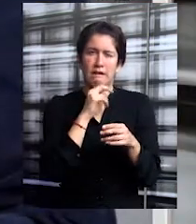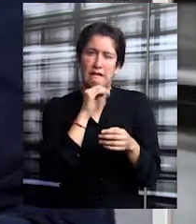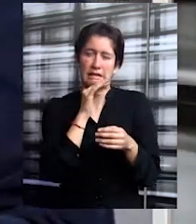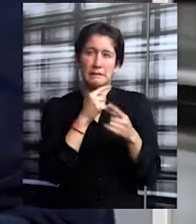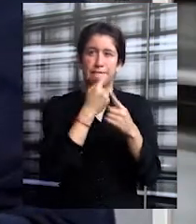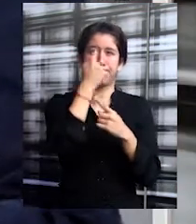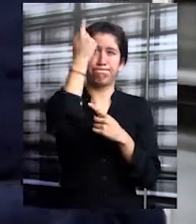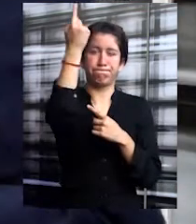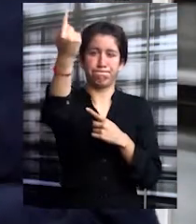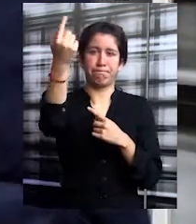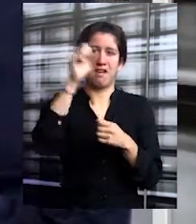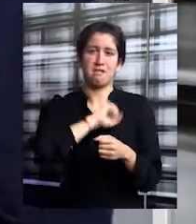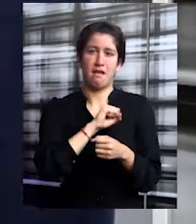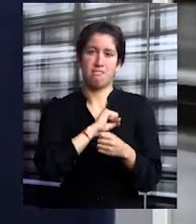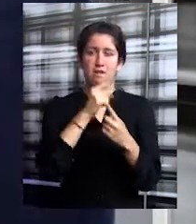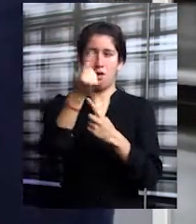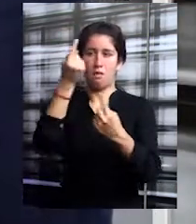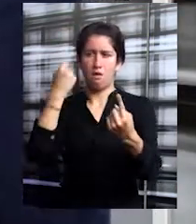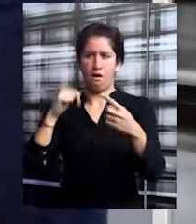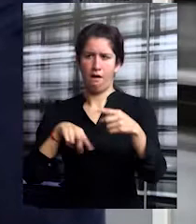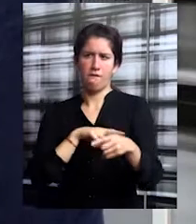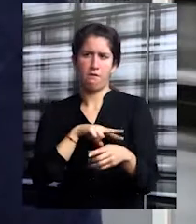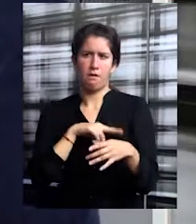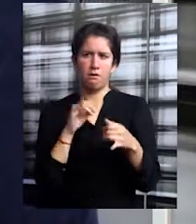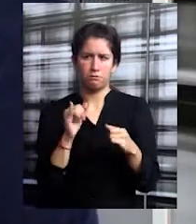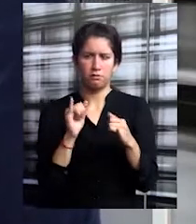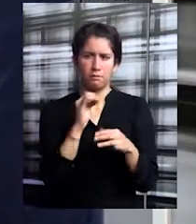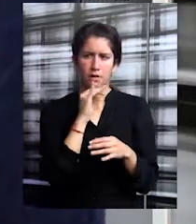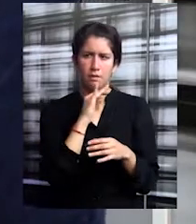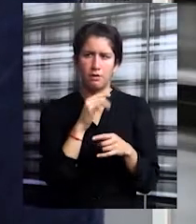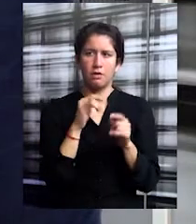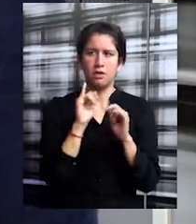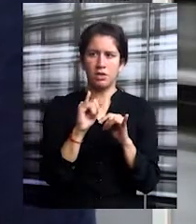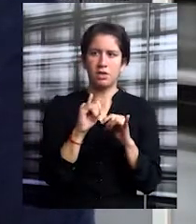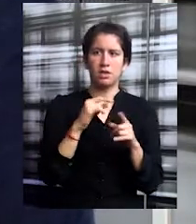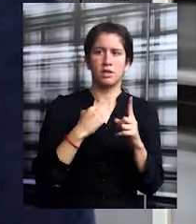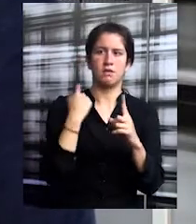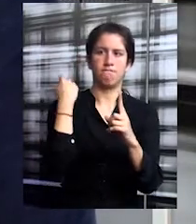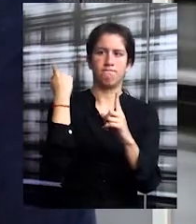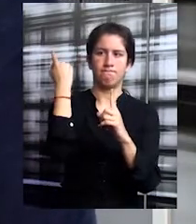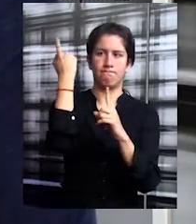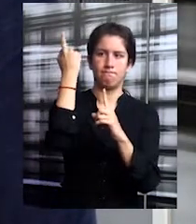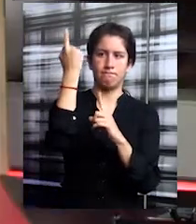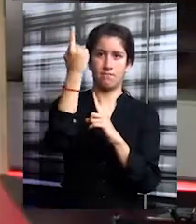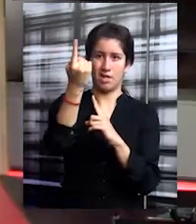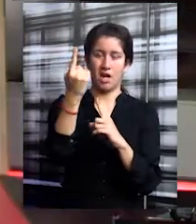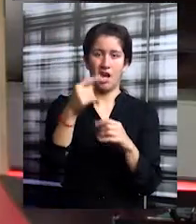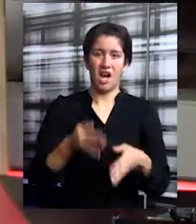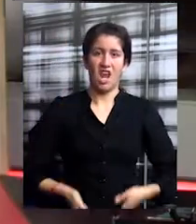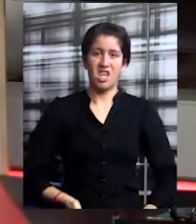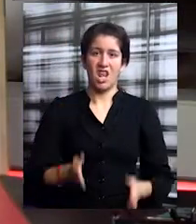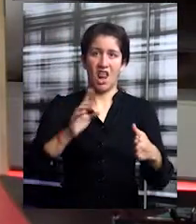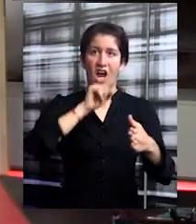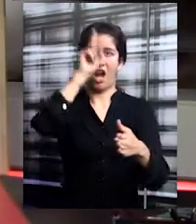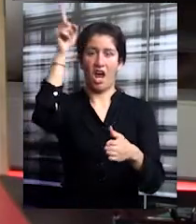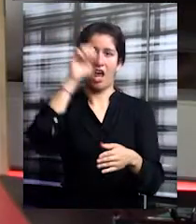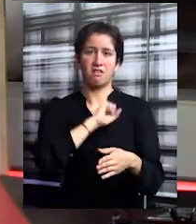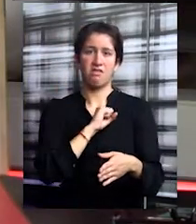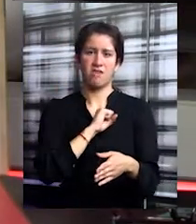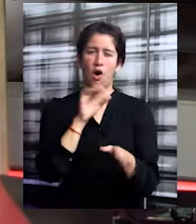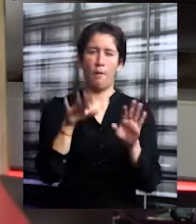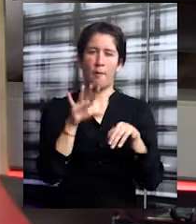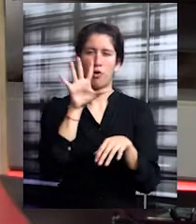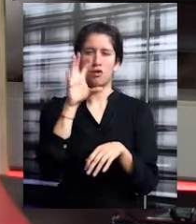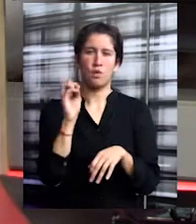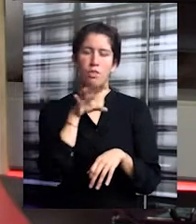¿no es cierto?, ir a Santiago que venir aquí al gobierno regional muchas veces. O sea, de hecho, yo de Calle Larga a Santiago estoy a 50